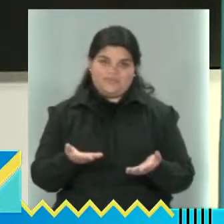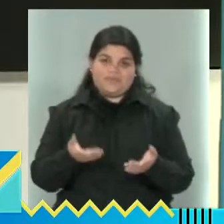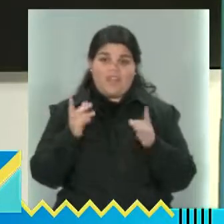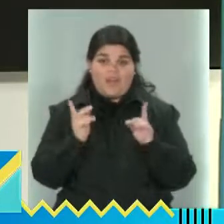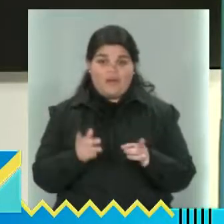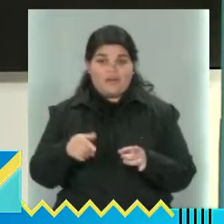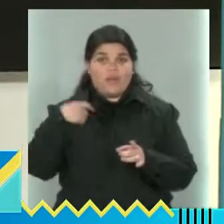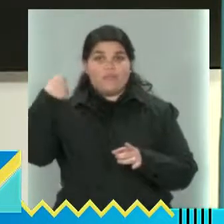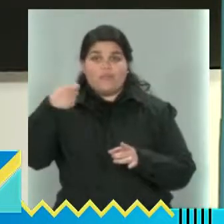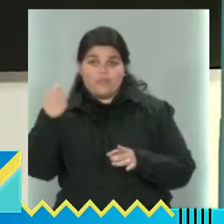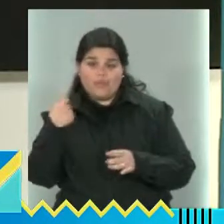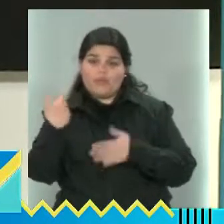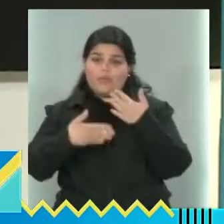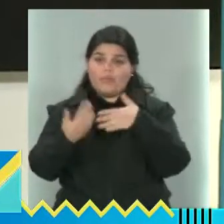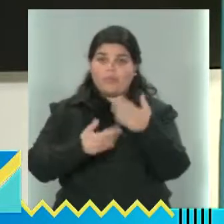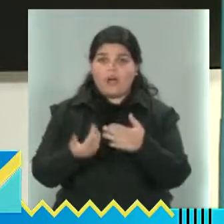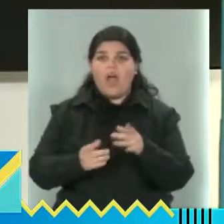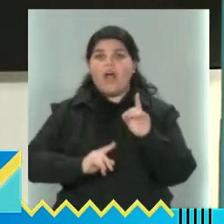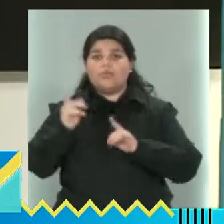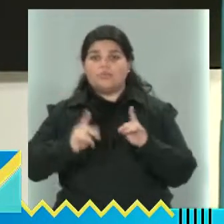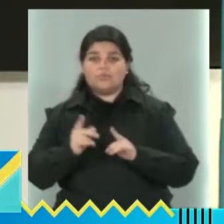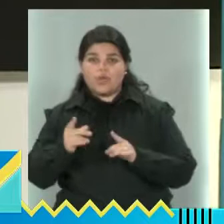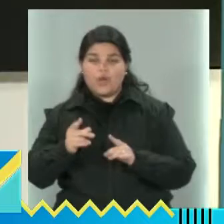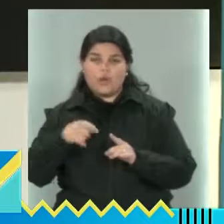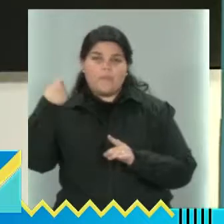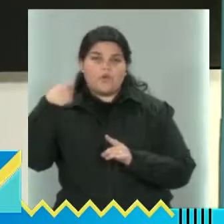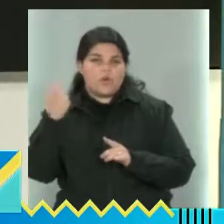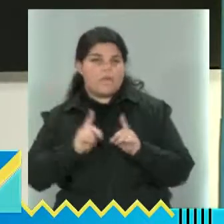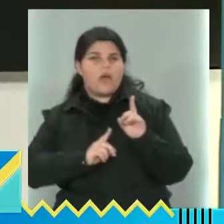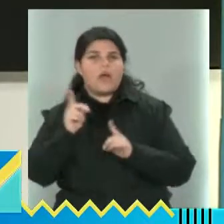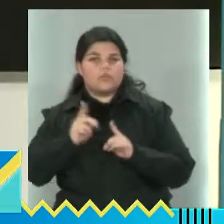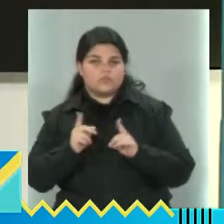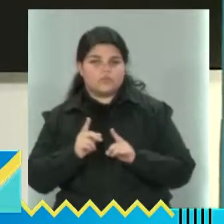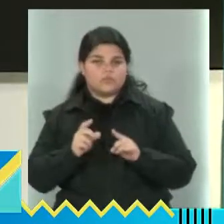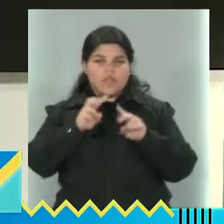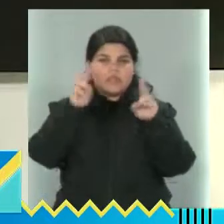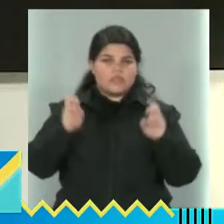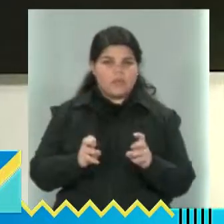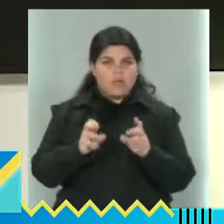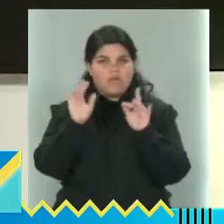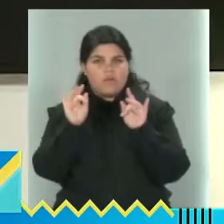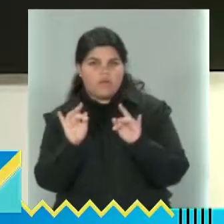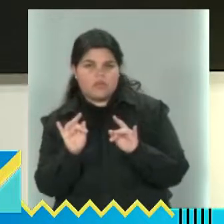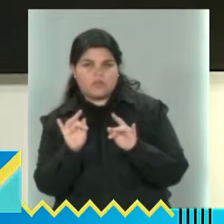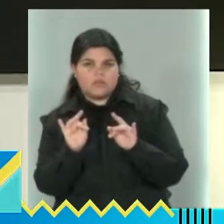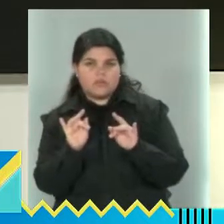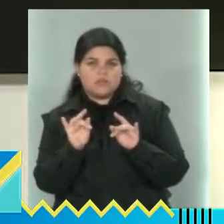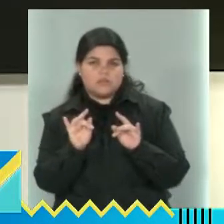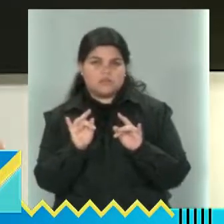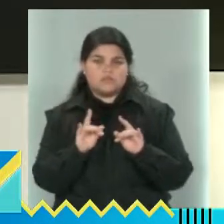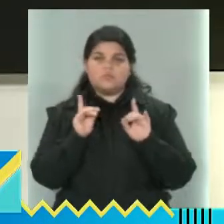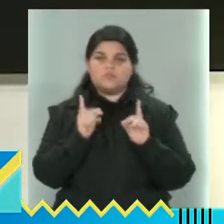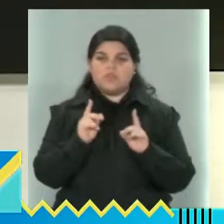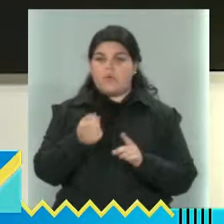ese recorrido, ¿sí? De algunos programas que quizás tuvieron temas más polémicos, que en su momento en la agenda de tanto de la